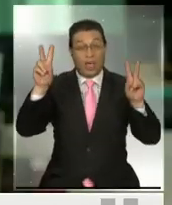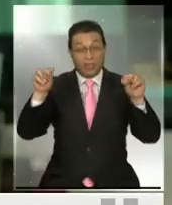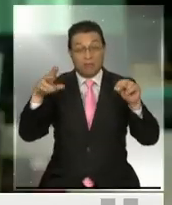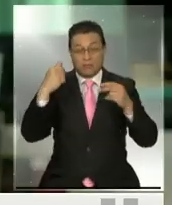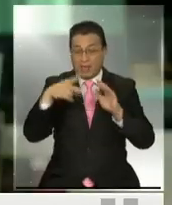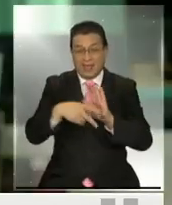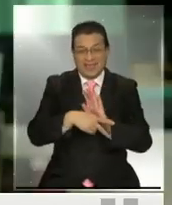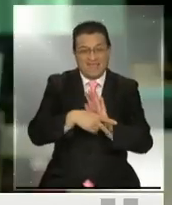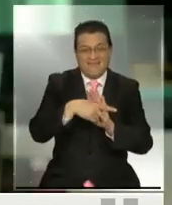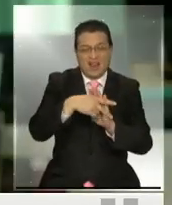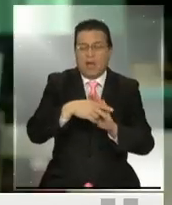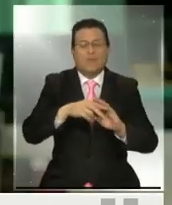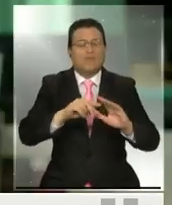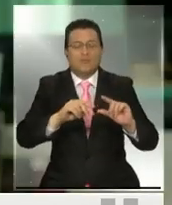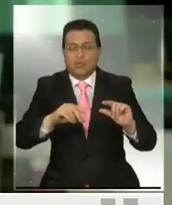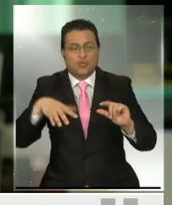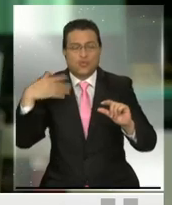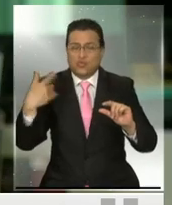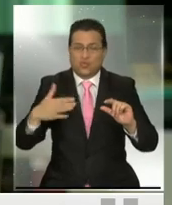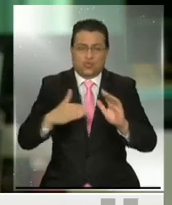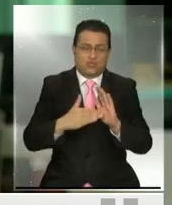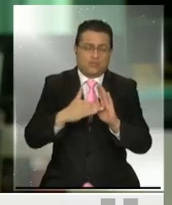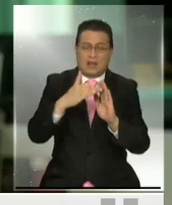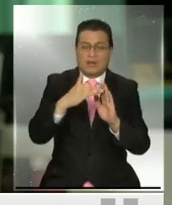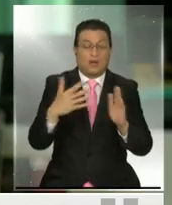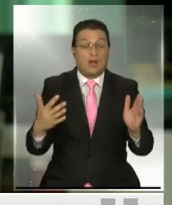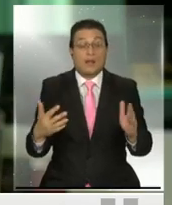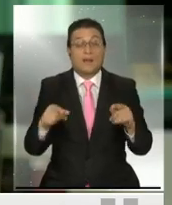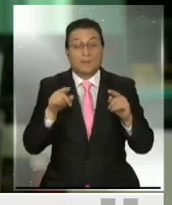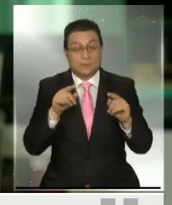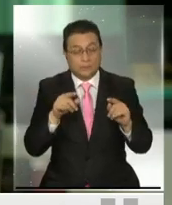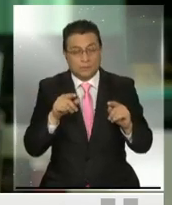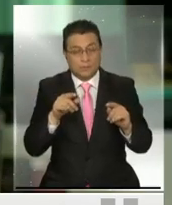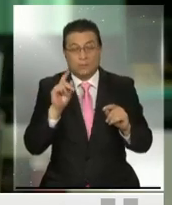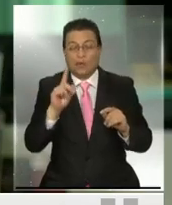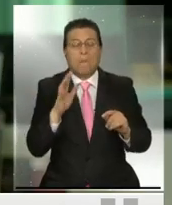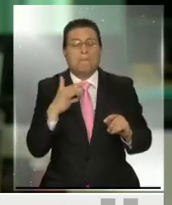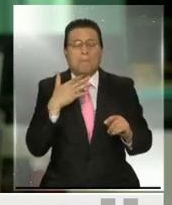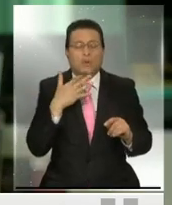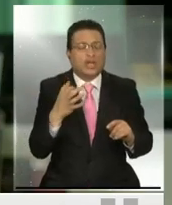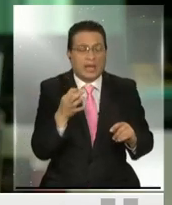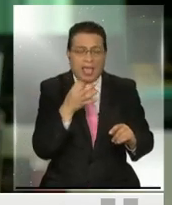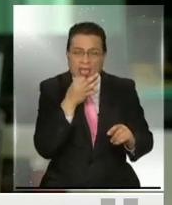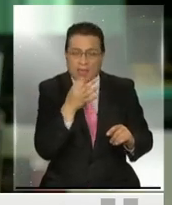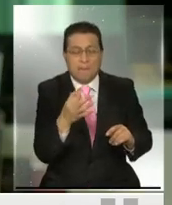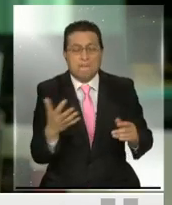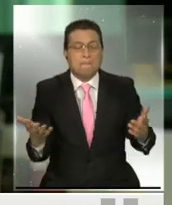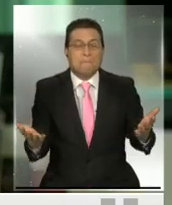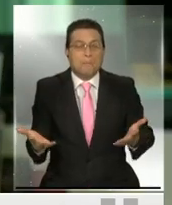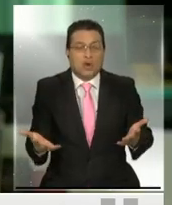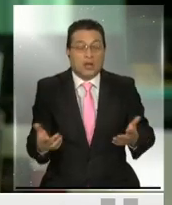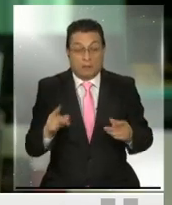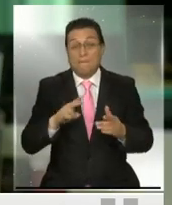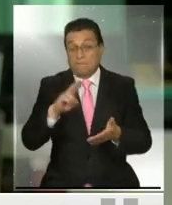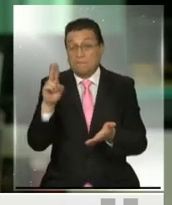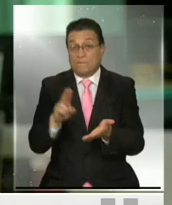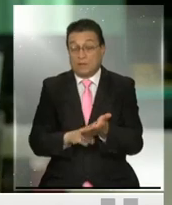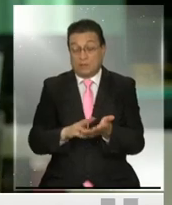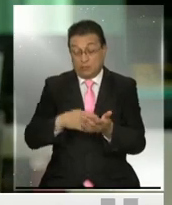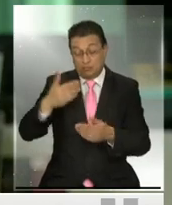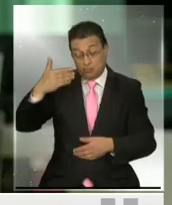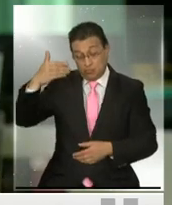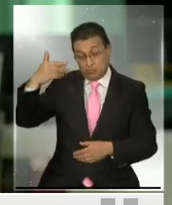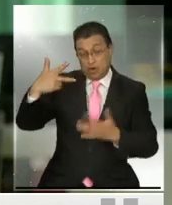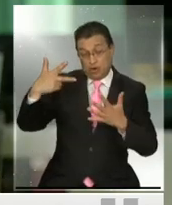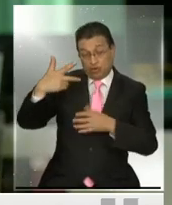que es absolutamente bajo por alto en este caso clic ahora porque le digo esto porque efectivamente en los últimos 8 años